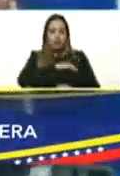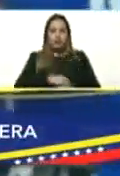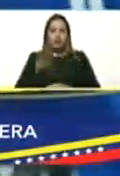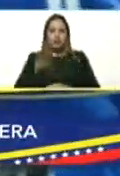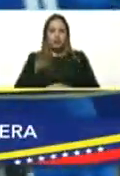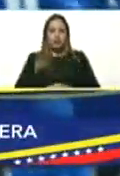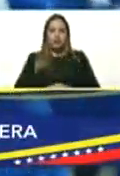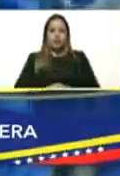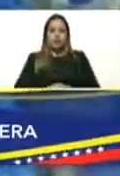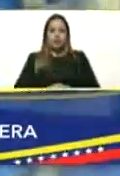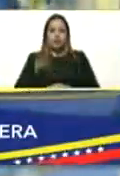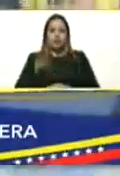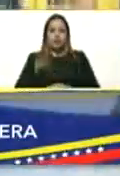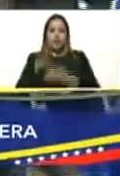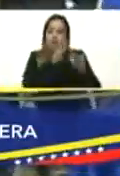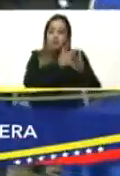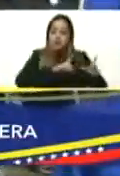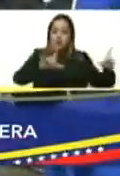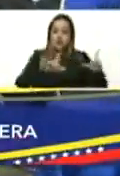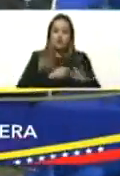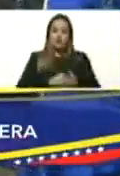la redención, de la liberación.